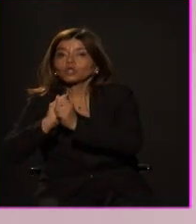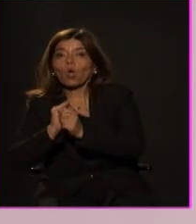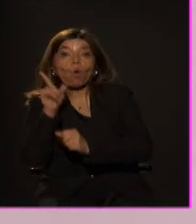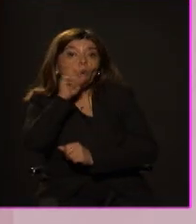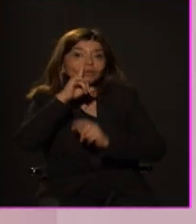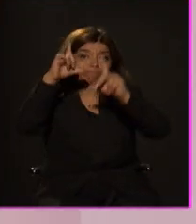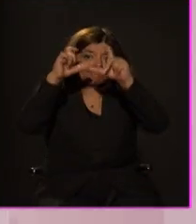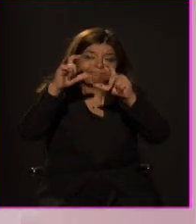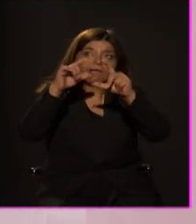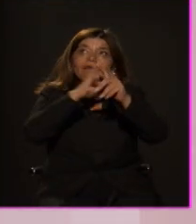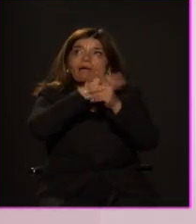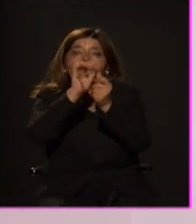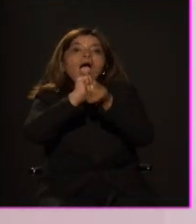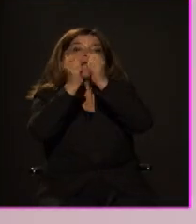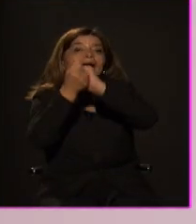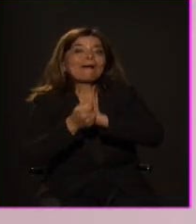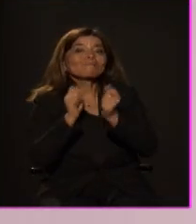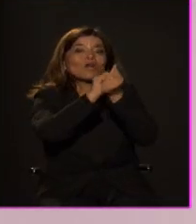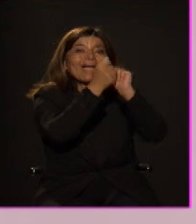imagen que tomó o una imagen de referencia.